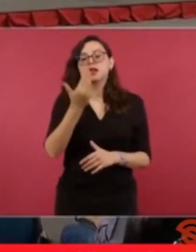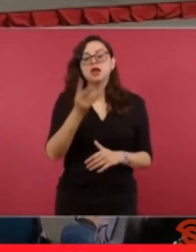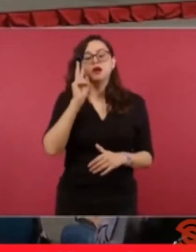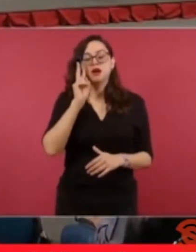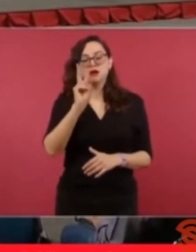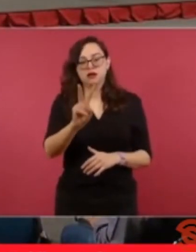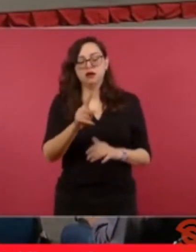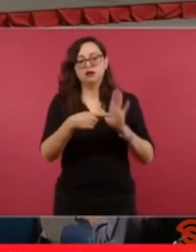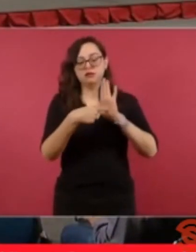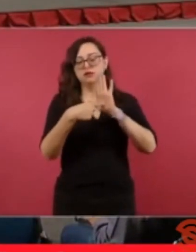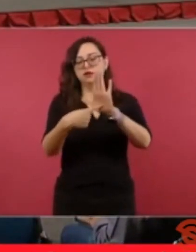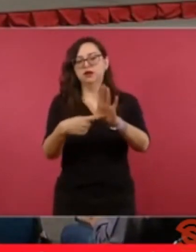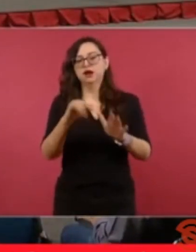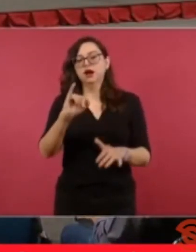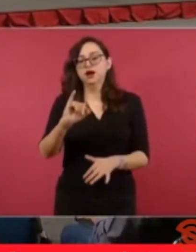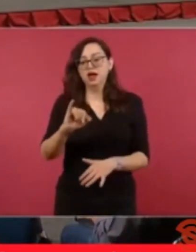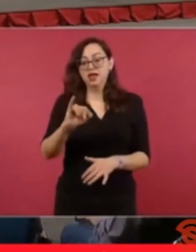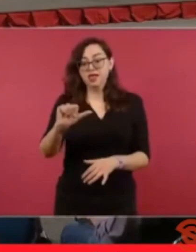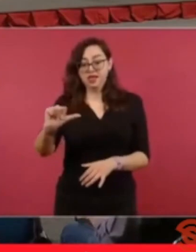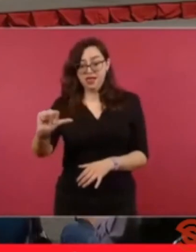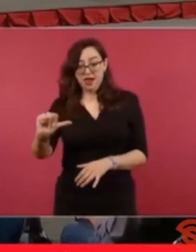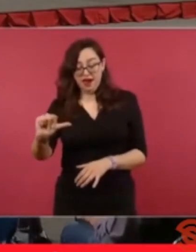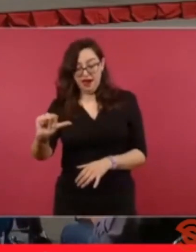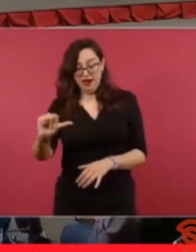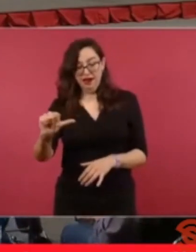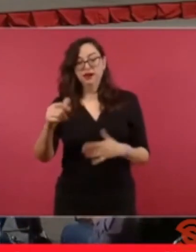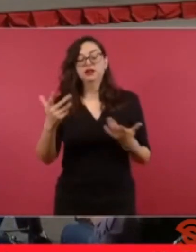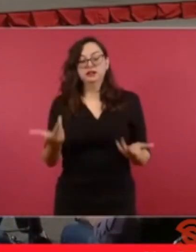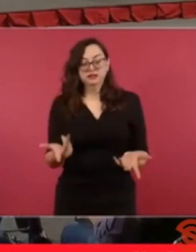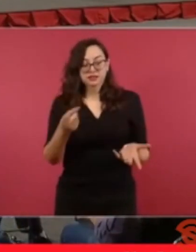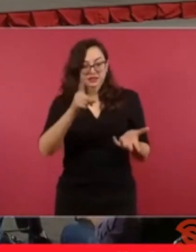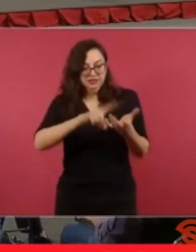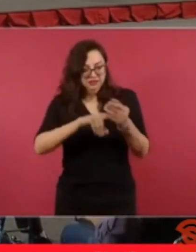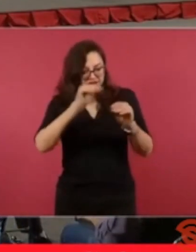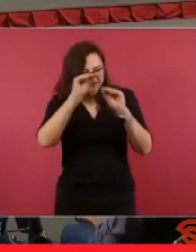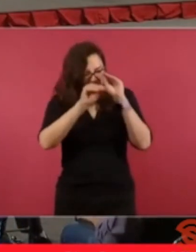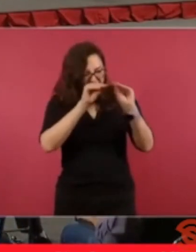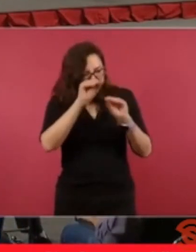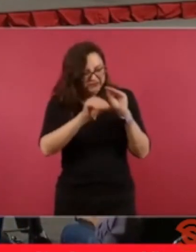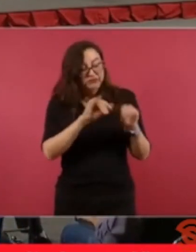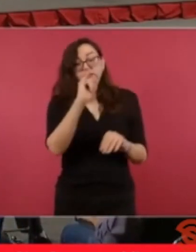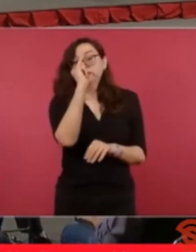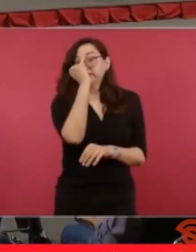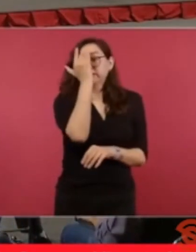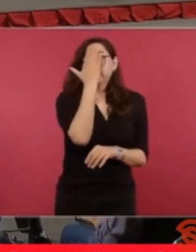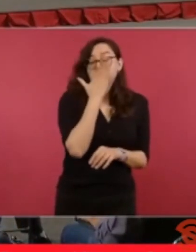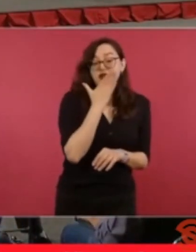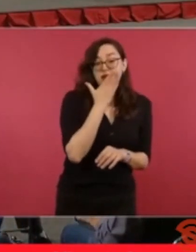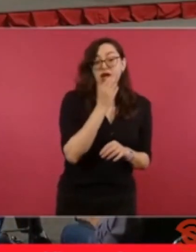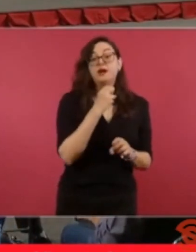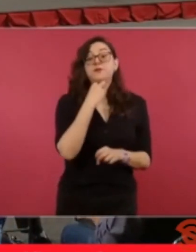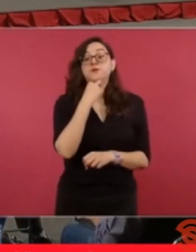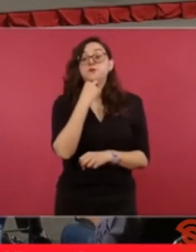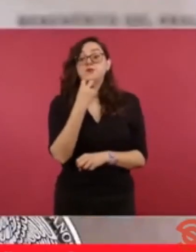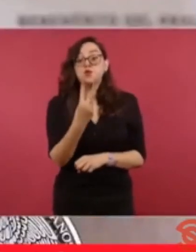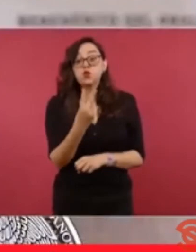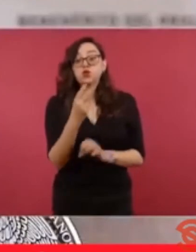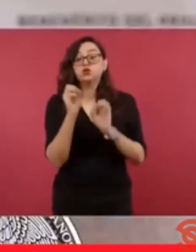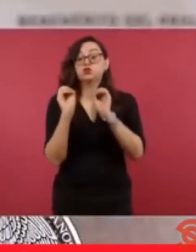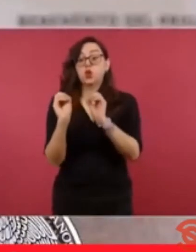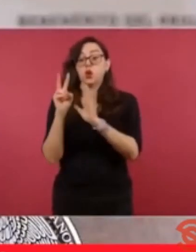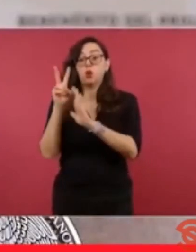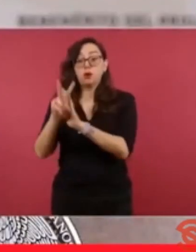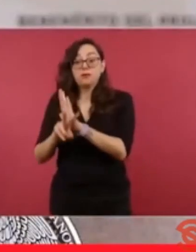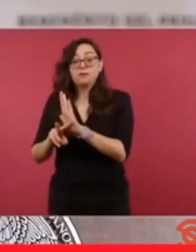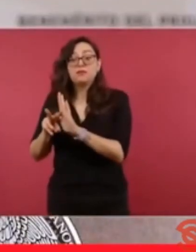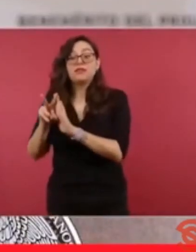foto, en el que se muestra falsamente la imagen de una persona o el rostro de